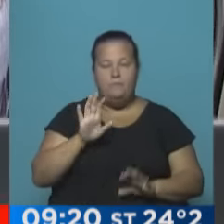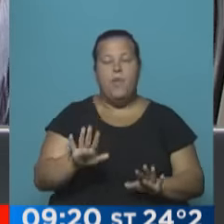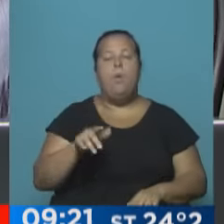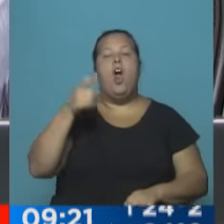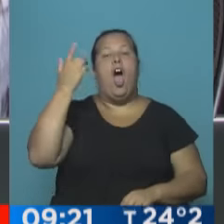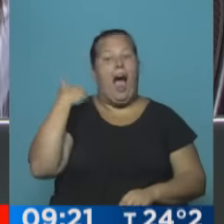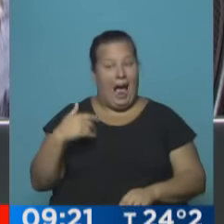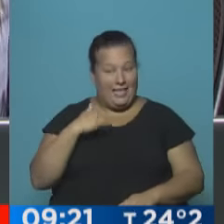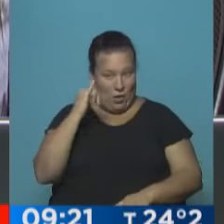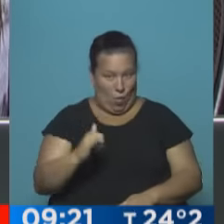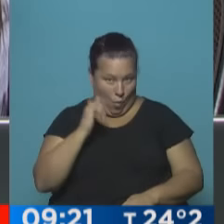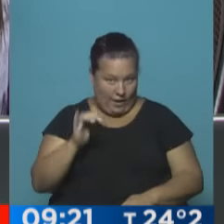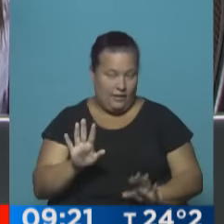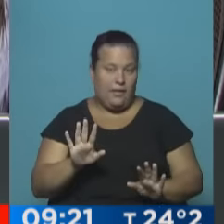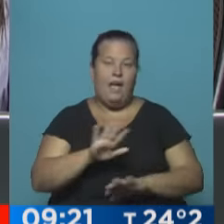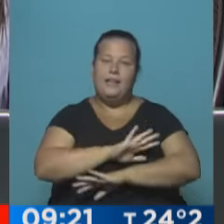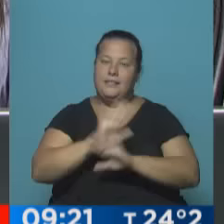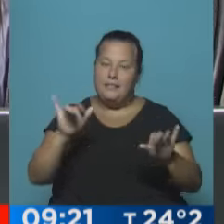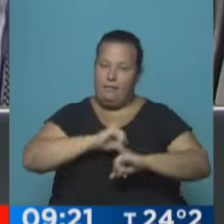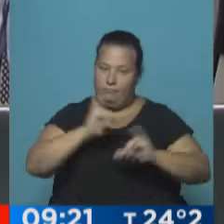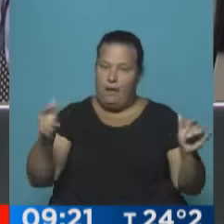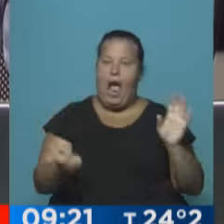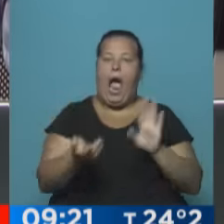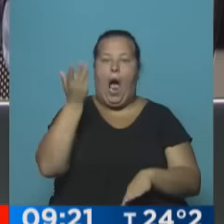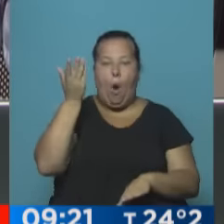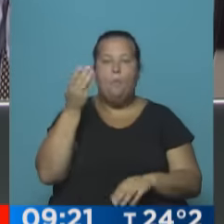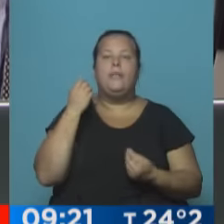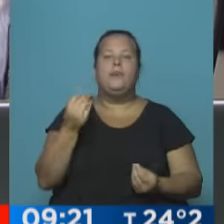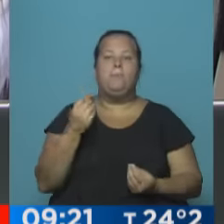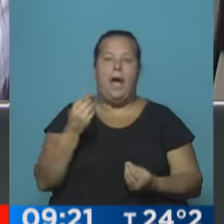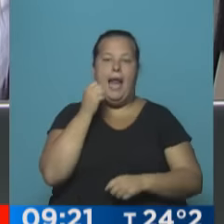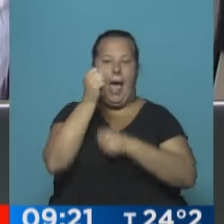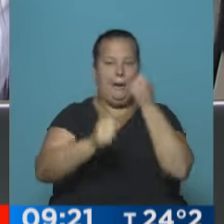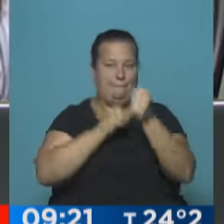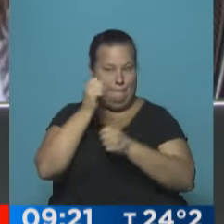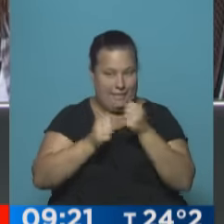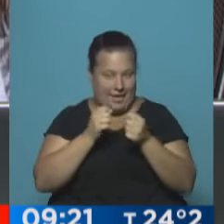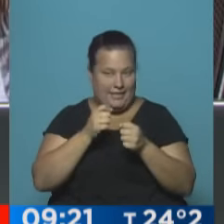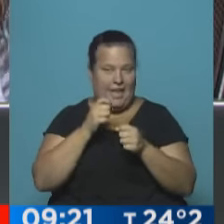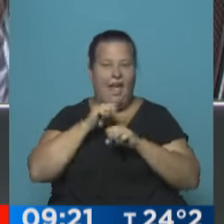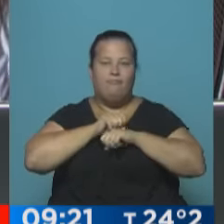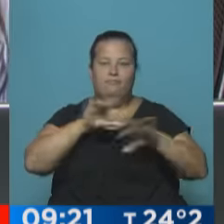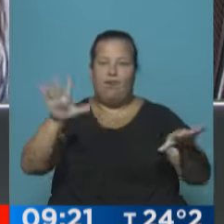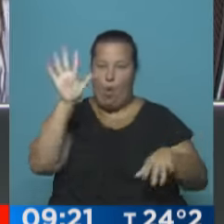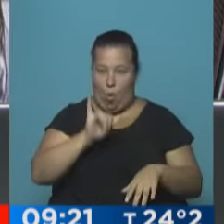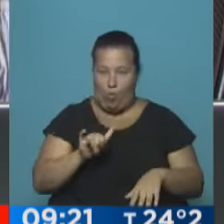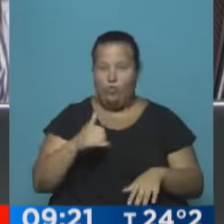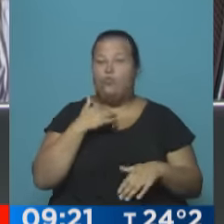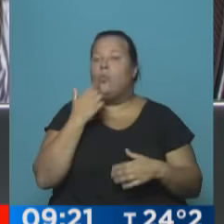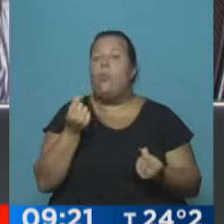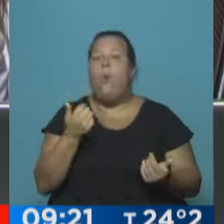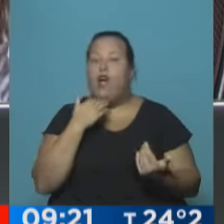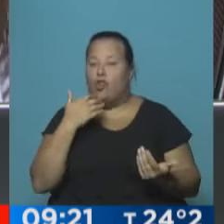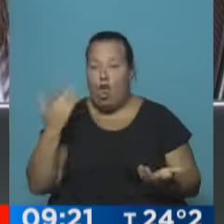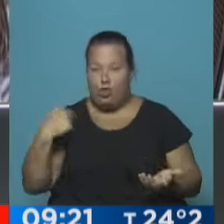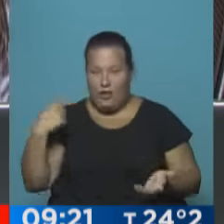Bueno ayer te lo comentábamos ya se publicó el aumento para las empresas que distribuyen la luz todavía no sabemos cuánto va a